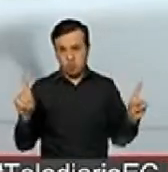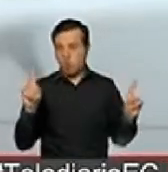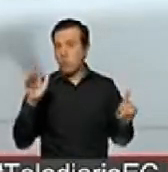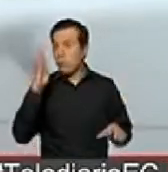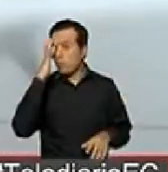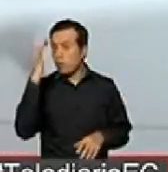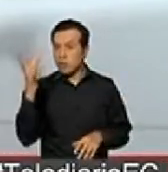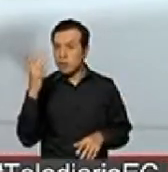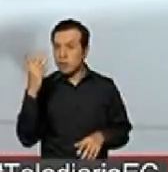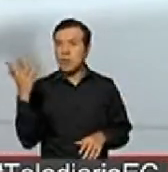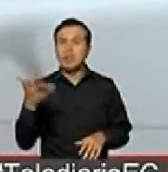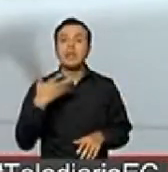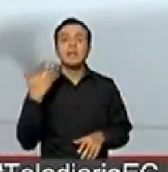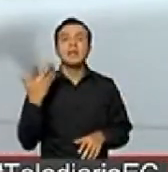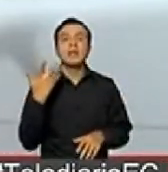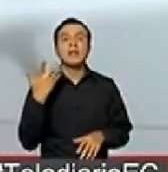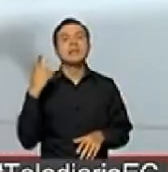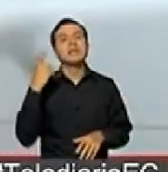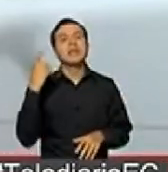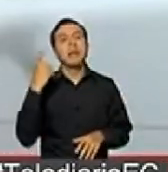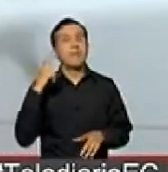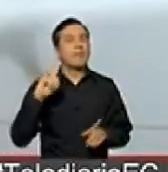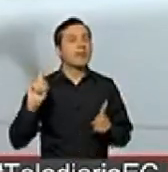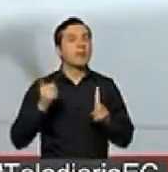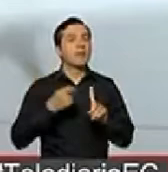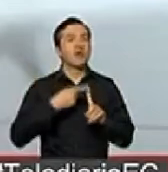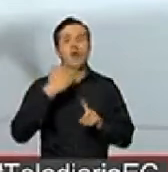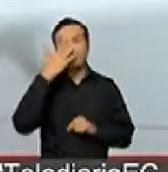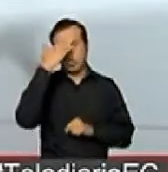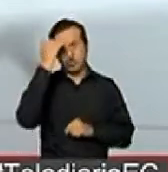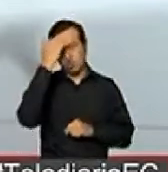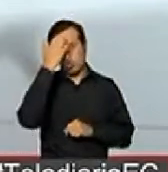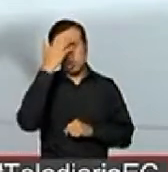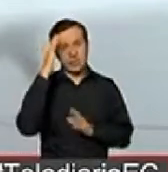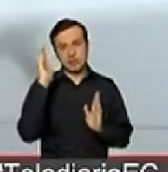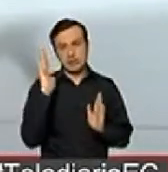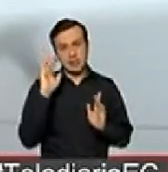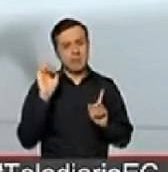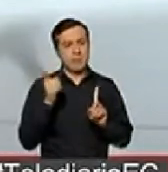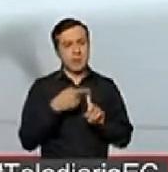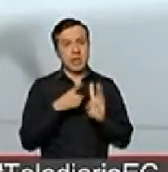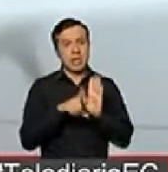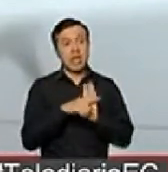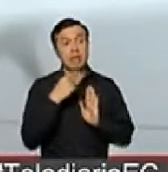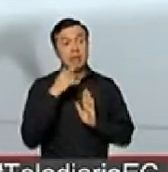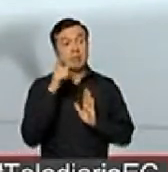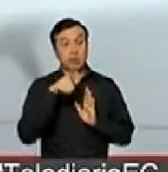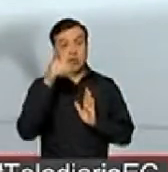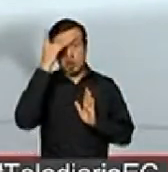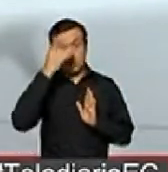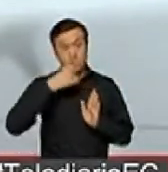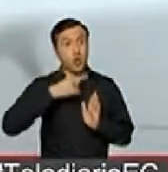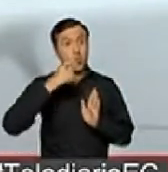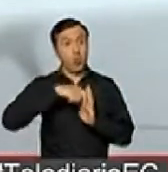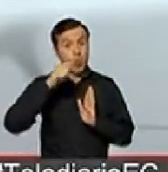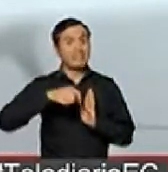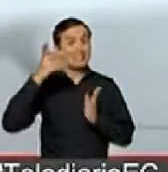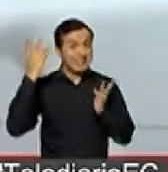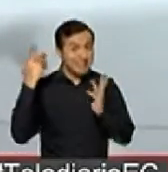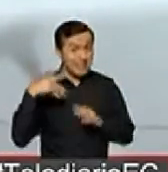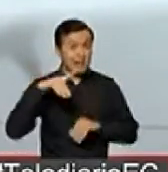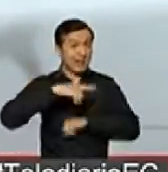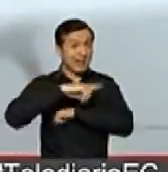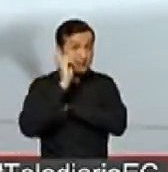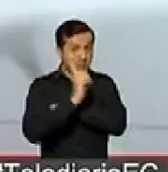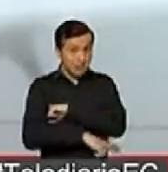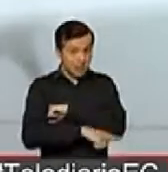estaríamos atentando al principio de inocencia. Y es por eso que la ley determina que sean aquellas personas que tienen ya una sentencia